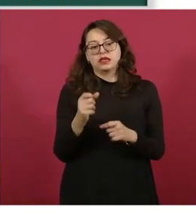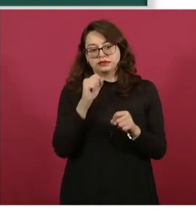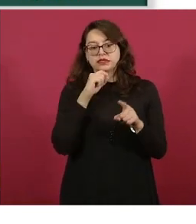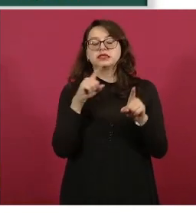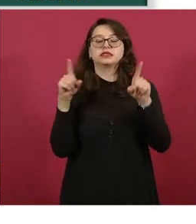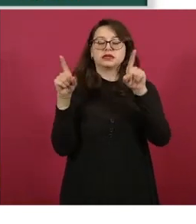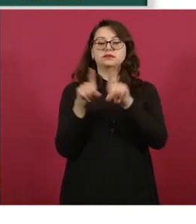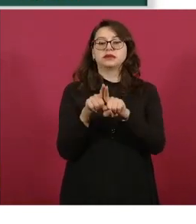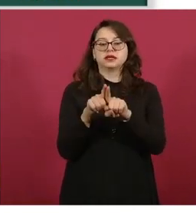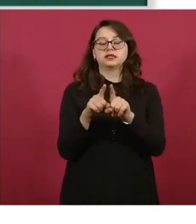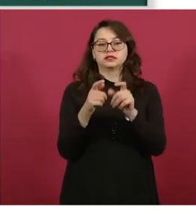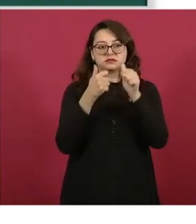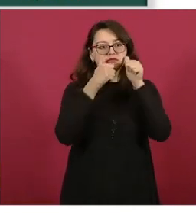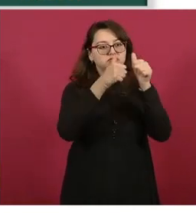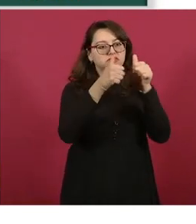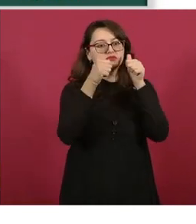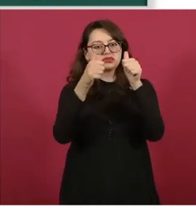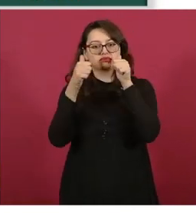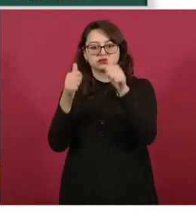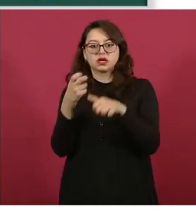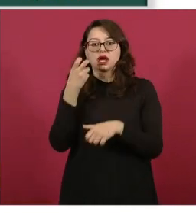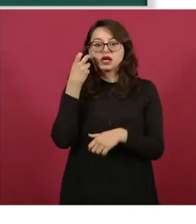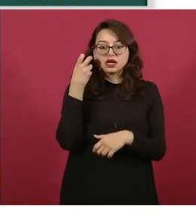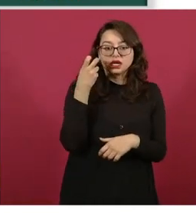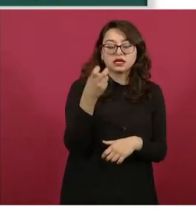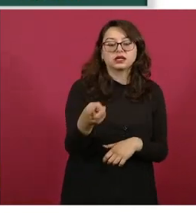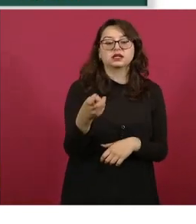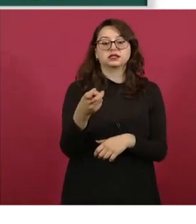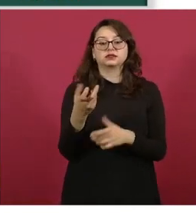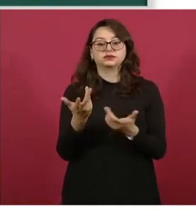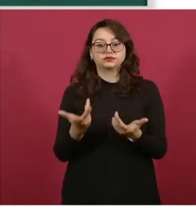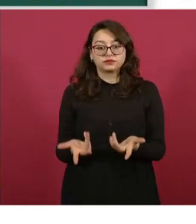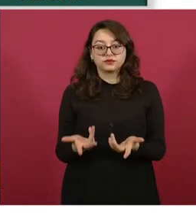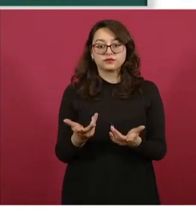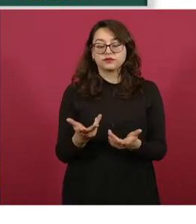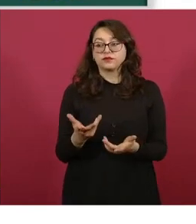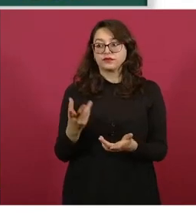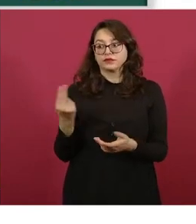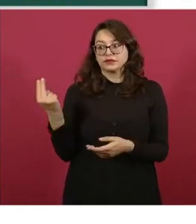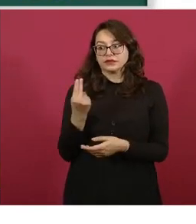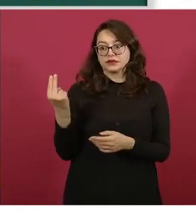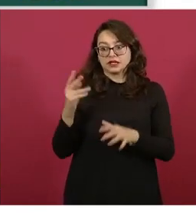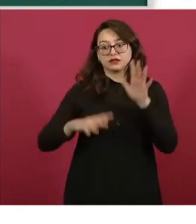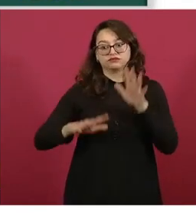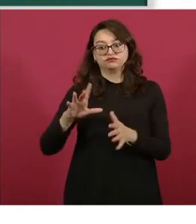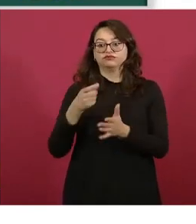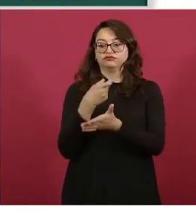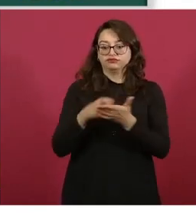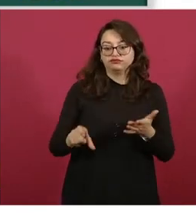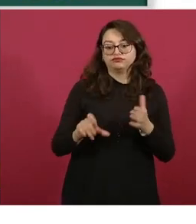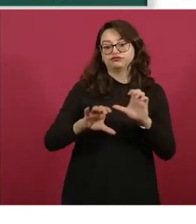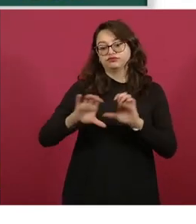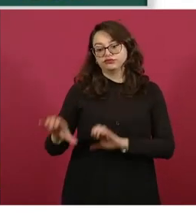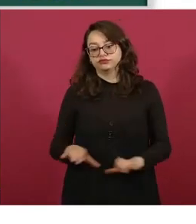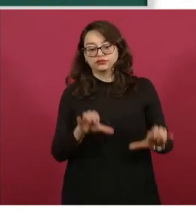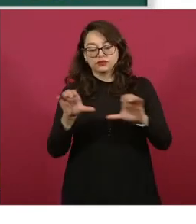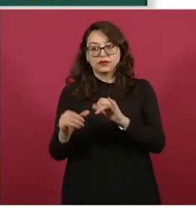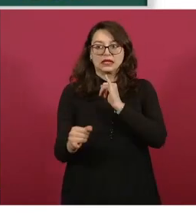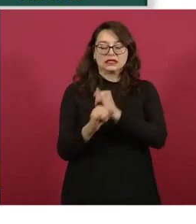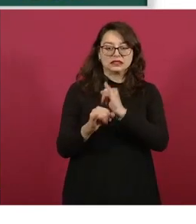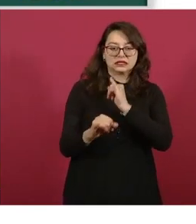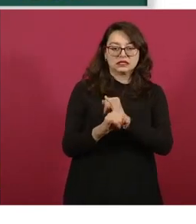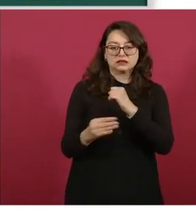13.469 de IMSS Bienestar. Esto depende también muchas veces de contar con equipo de cómputo e incluso con conexión a internet. En el